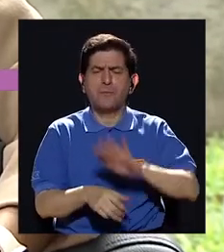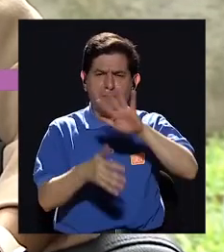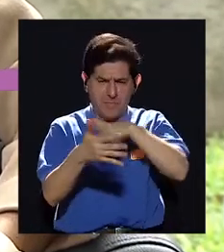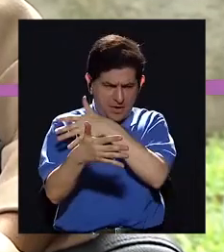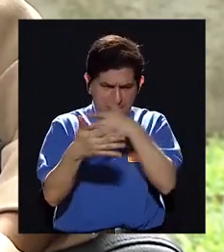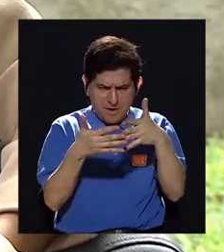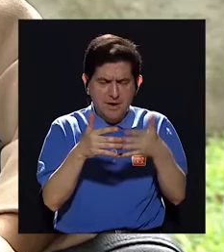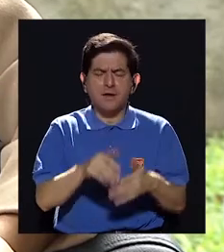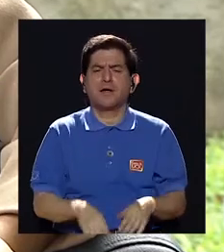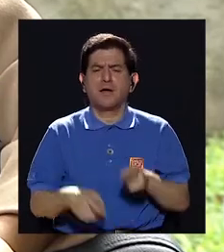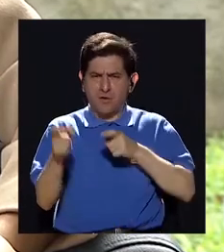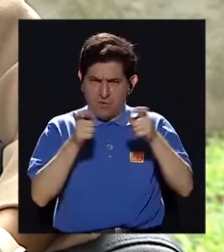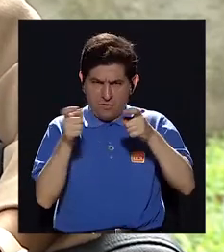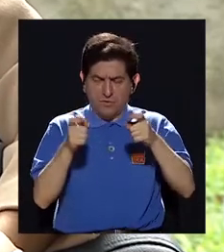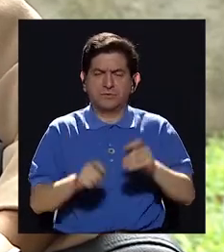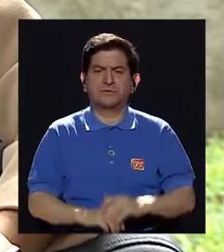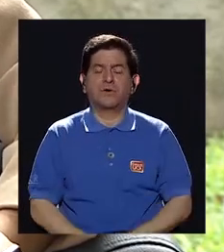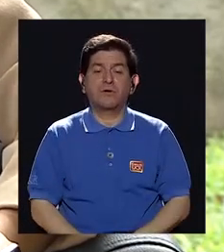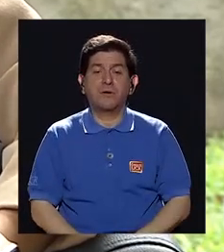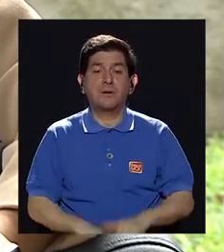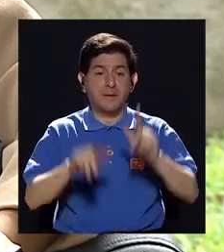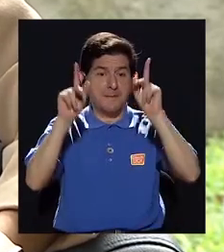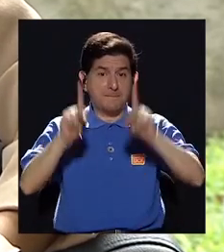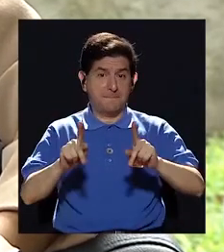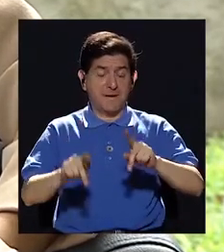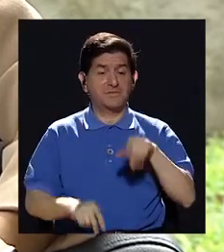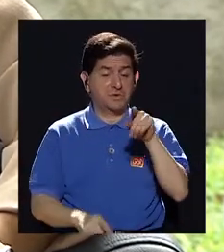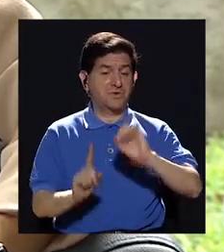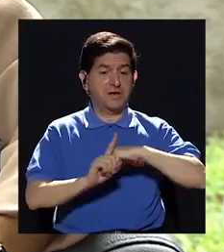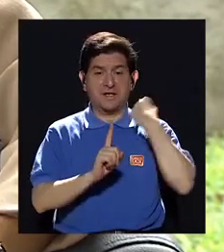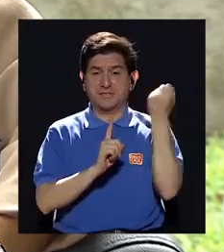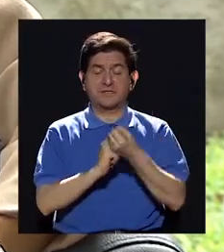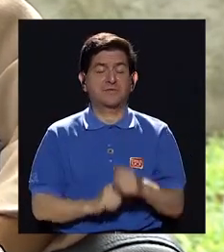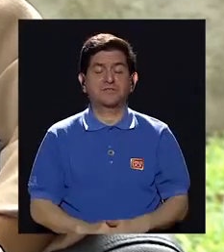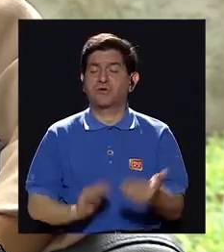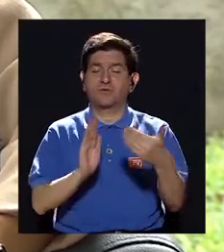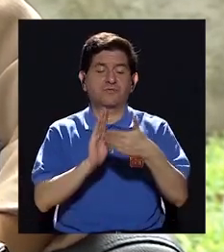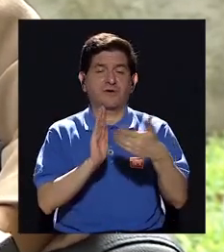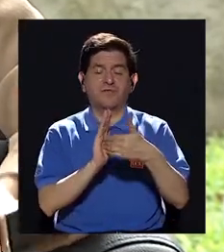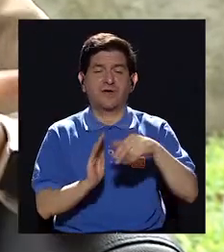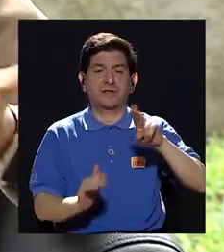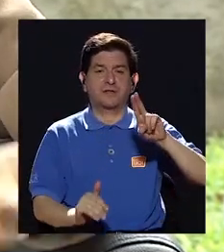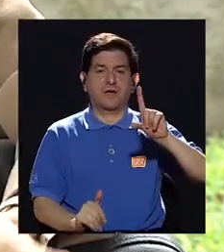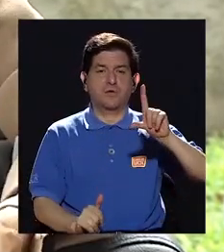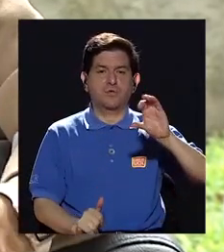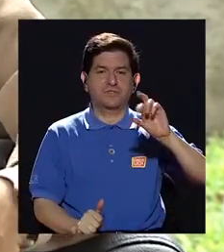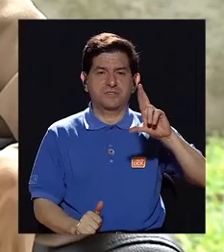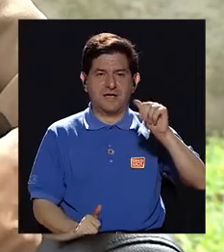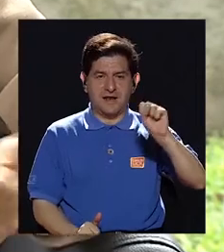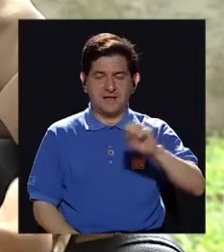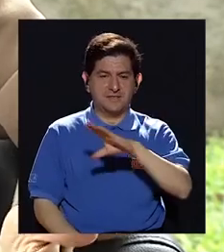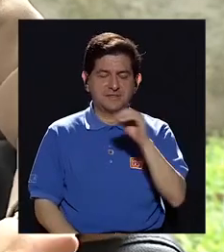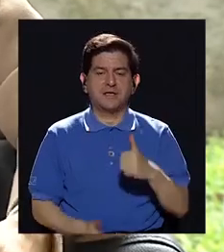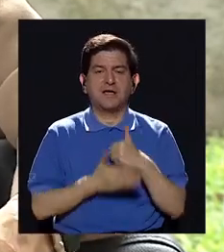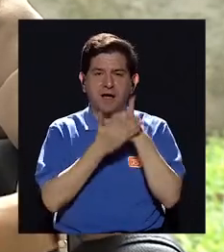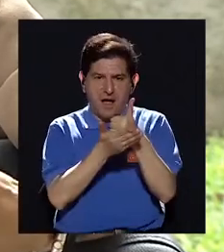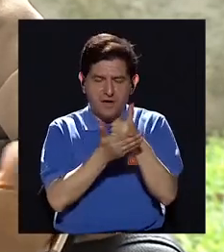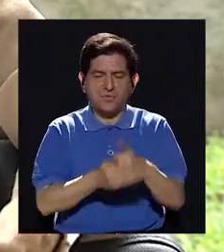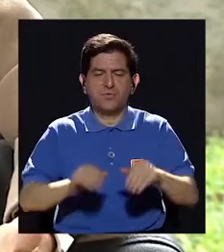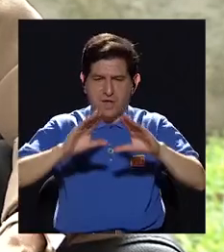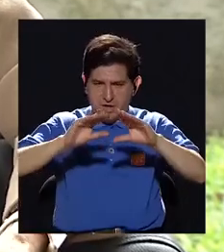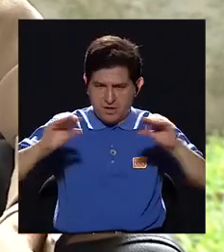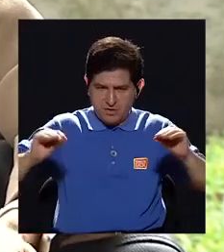control de estos cambios, la persona no va a tener úlceras, acompañado también del colchón,